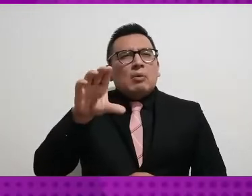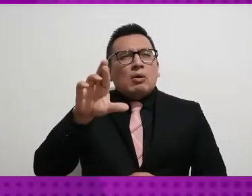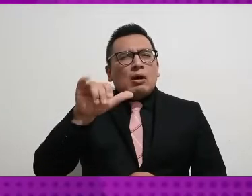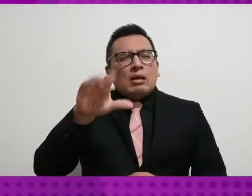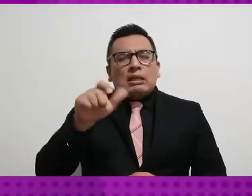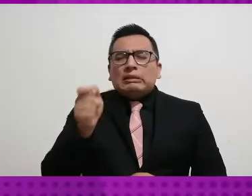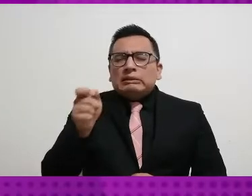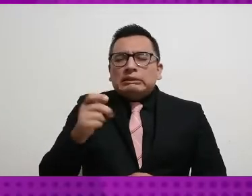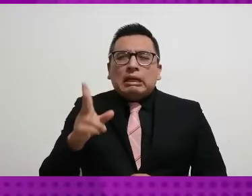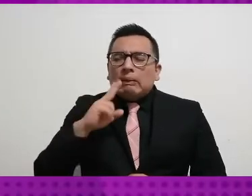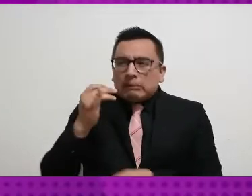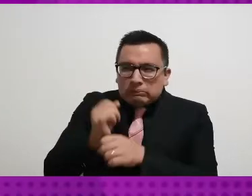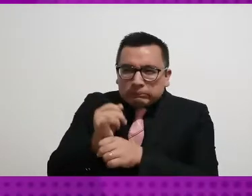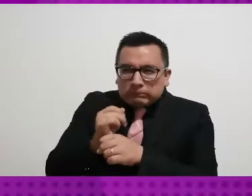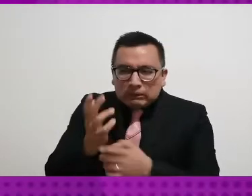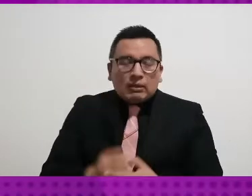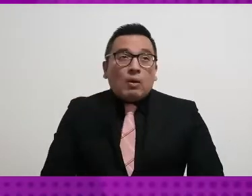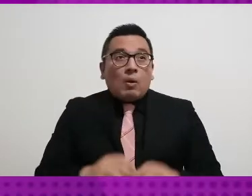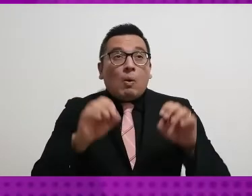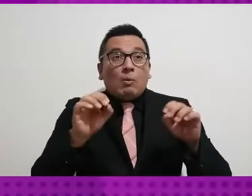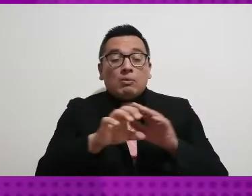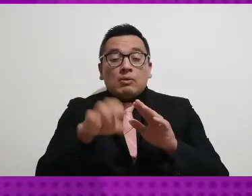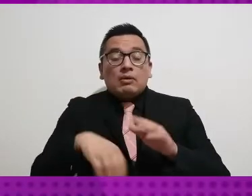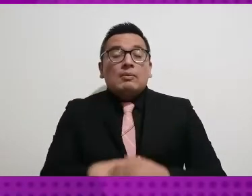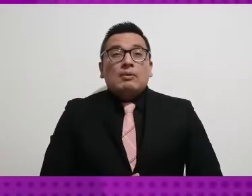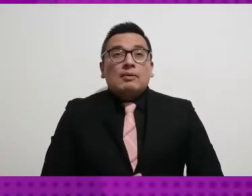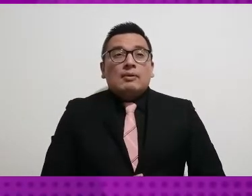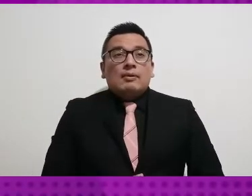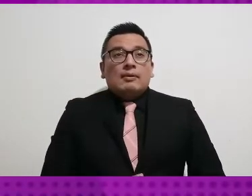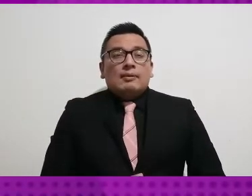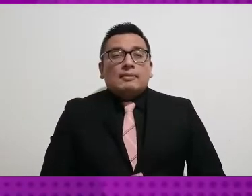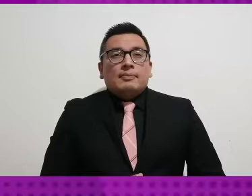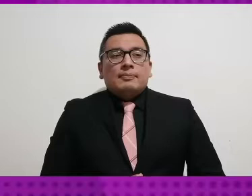también sobre la cuestión que tiene que ver con estados